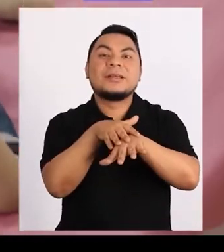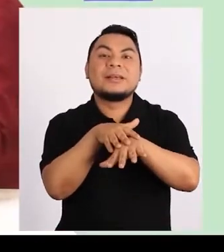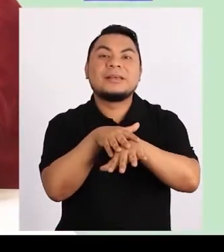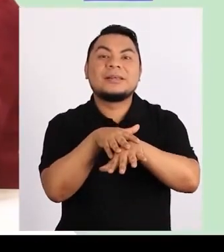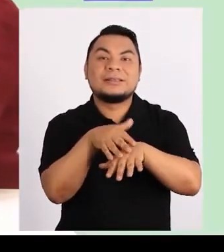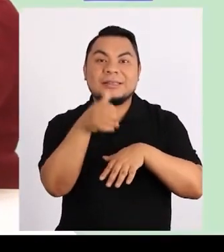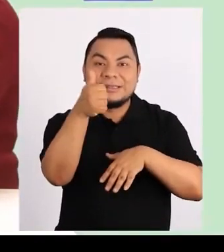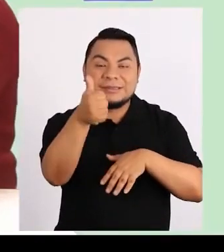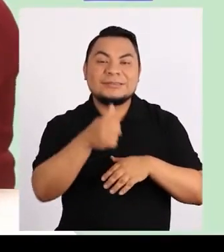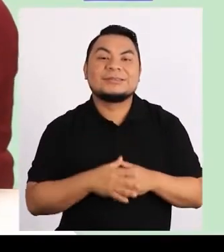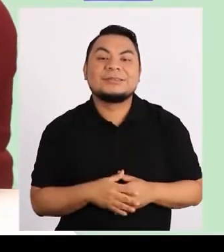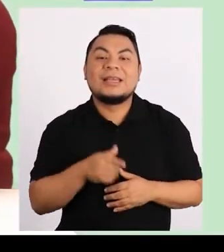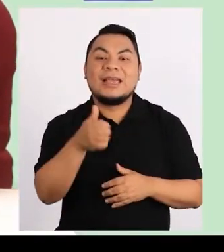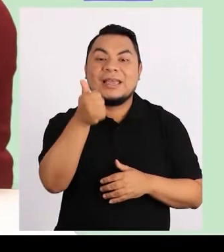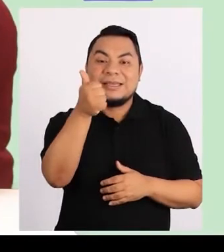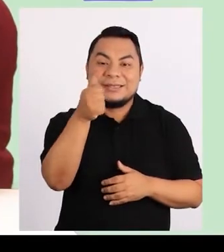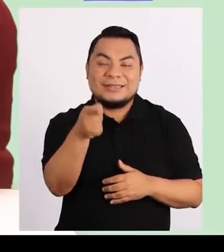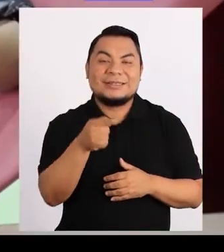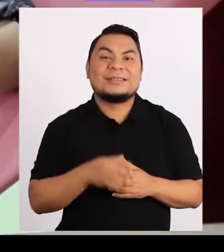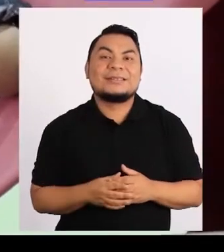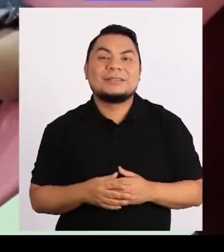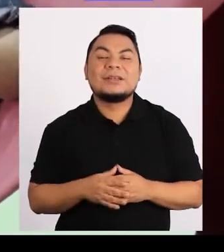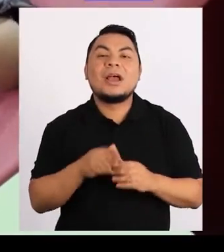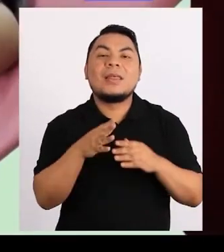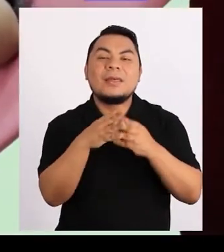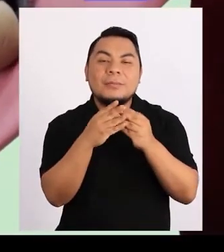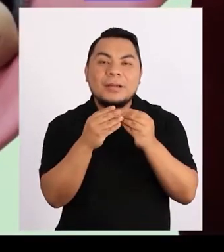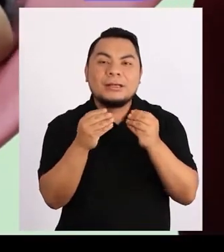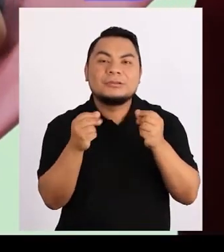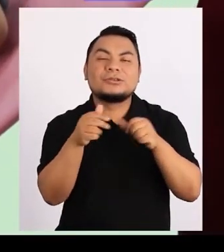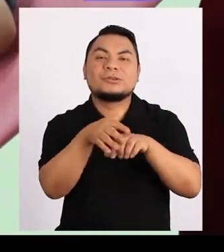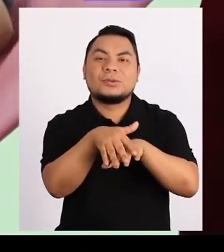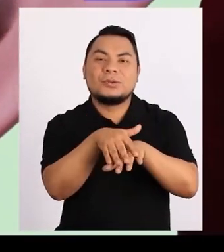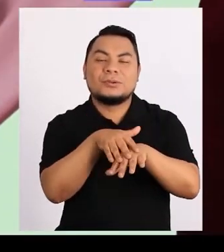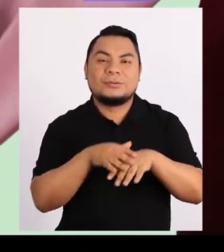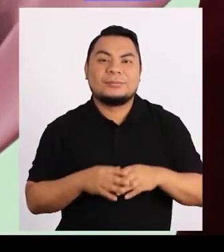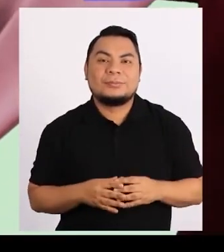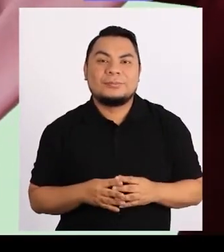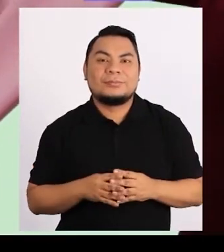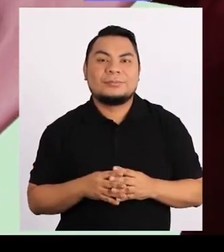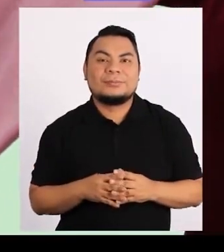despacio, eso, eso es, despacio.